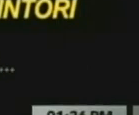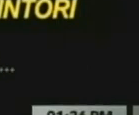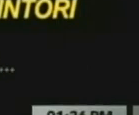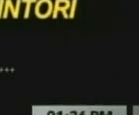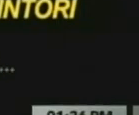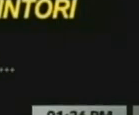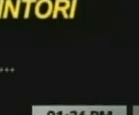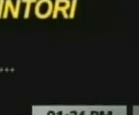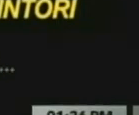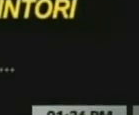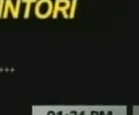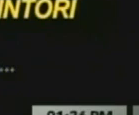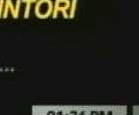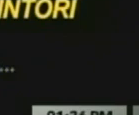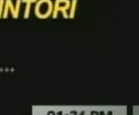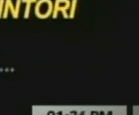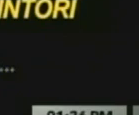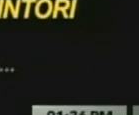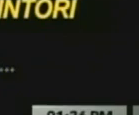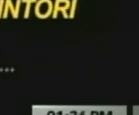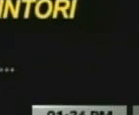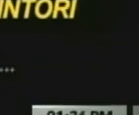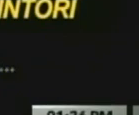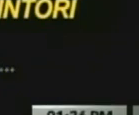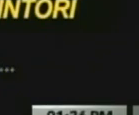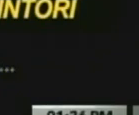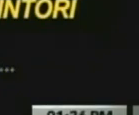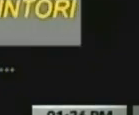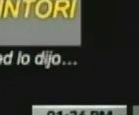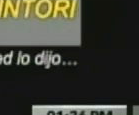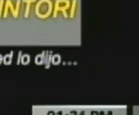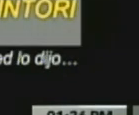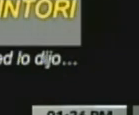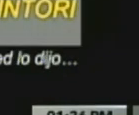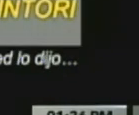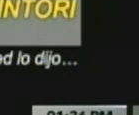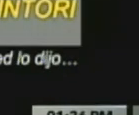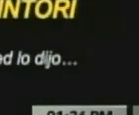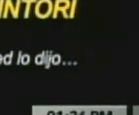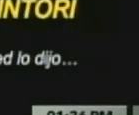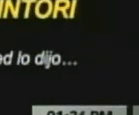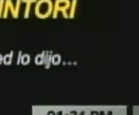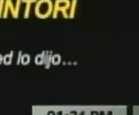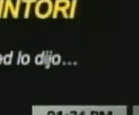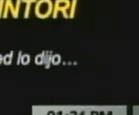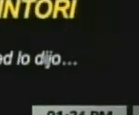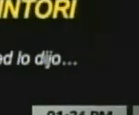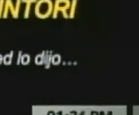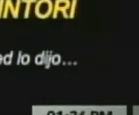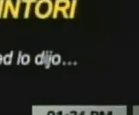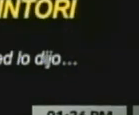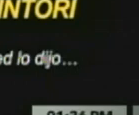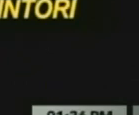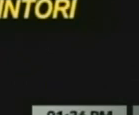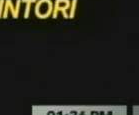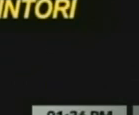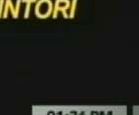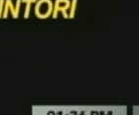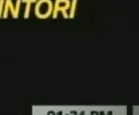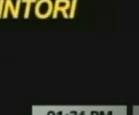a más, a una acción más de broma. Obviamente, no sé, hay que prepararse mejor, como usted lo